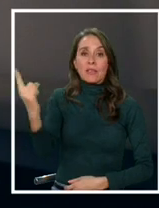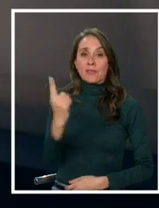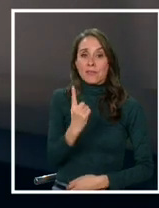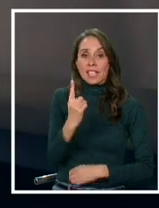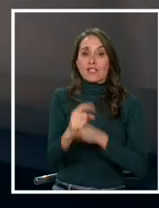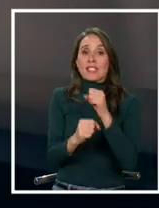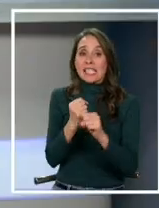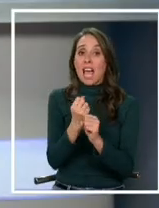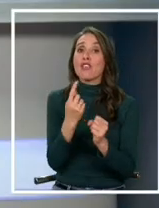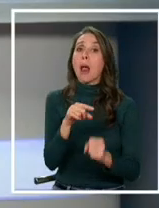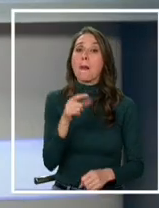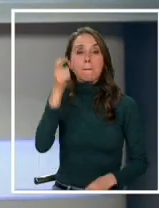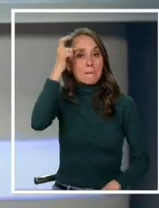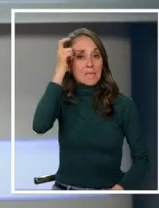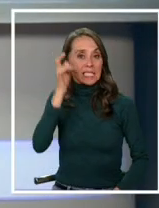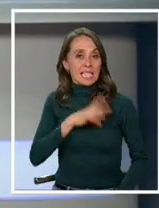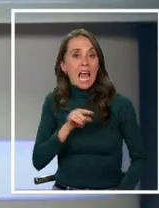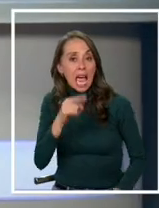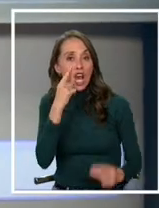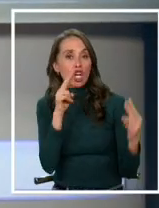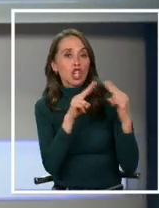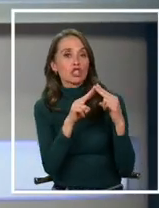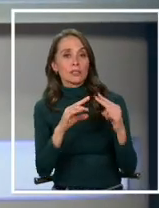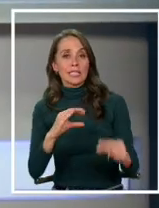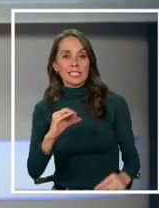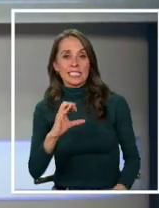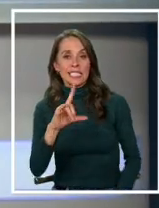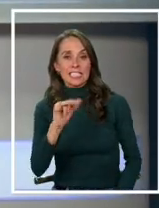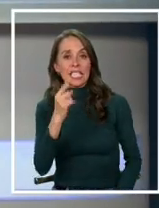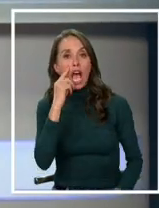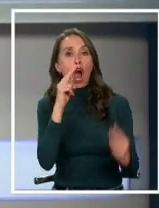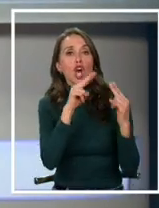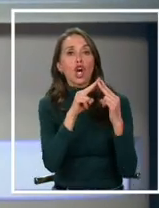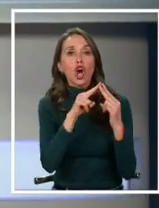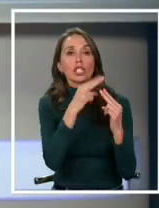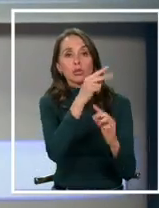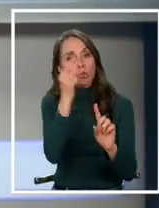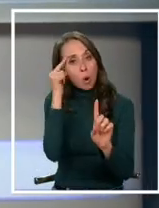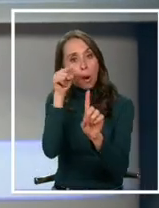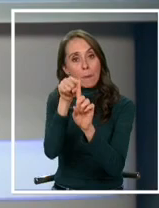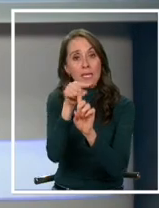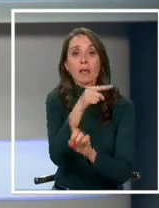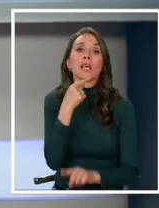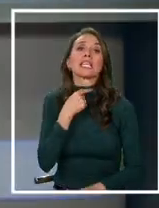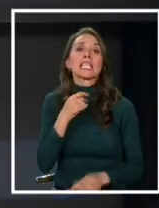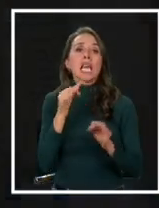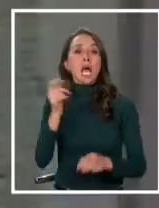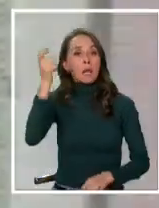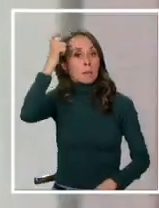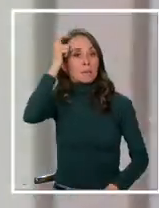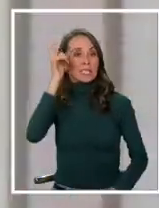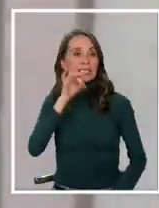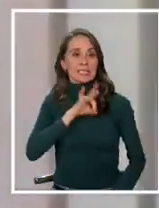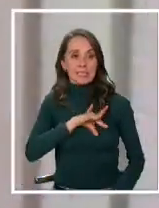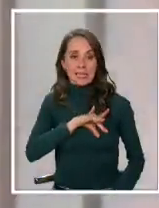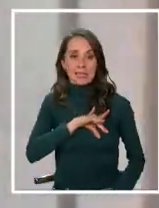año al mis chile ahí conocí Cecilia ahí conocí a Cecilia y conocí su objetivo que era ser Miss